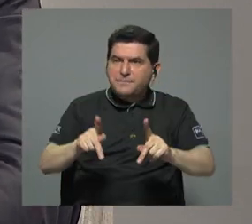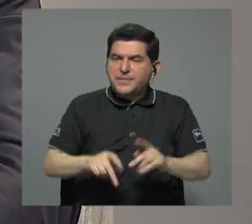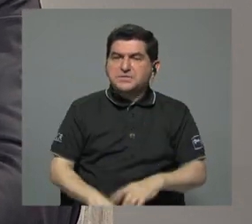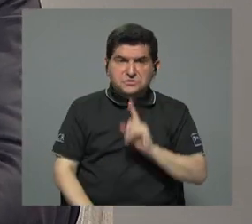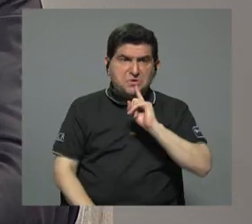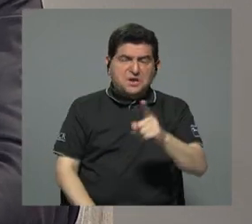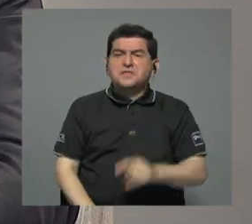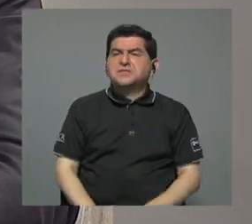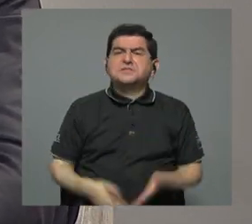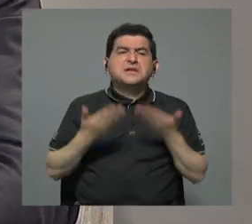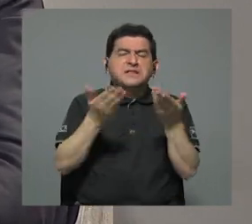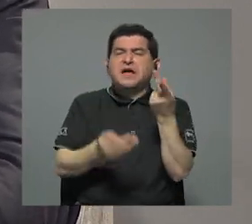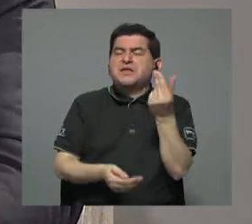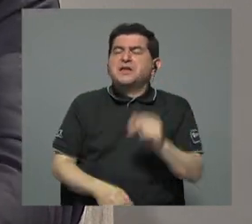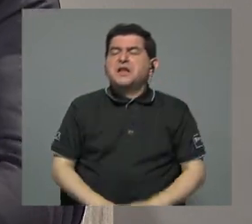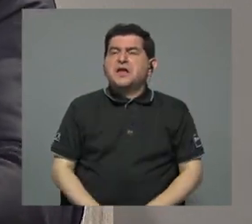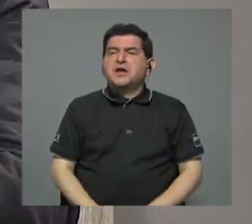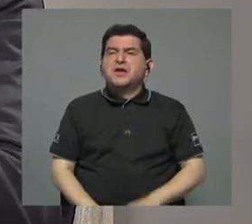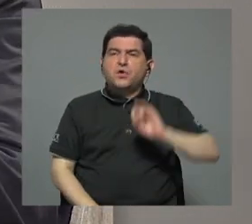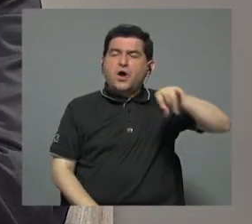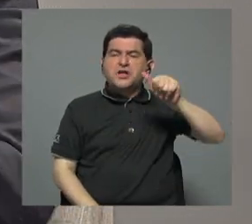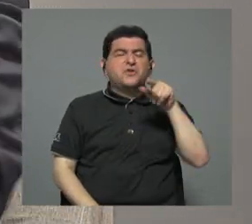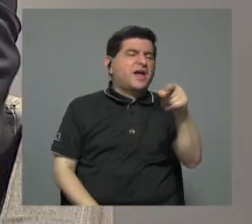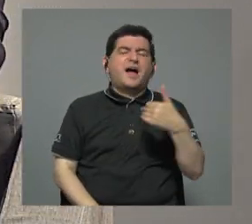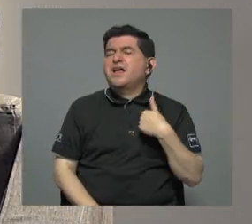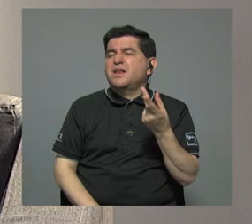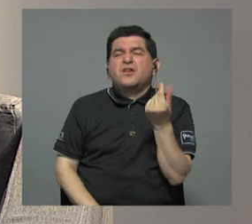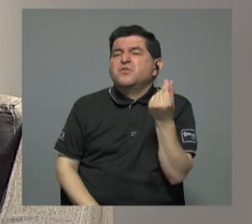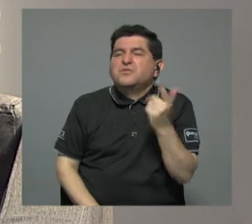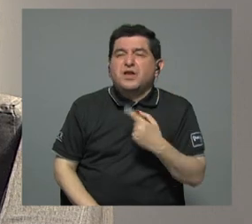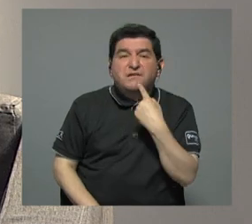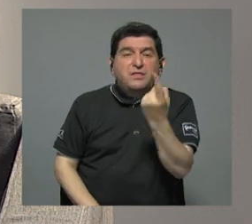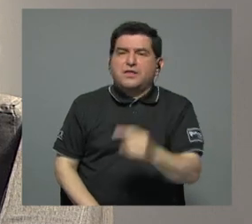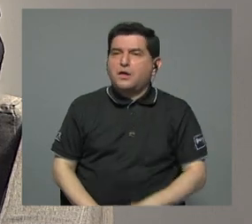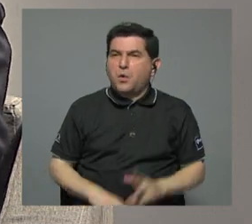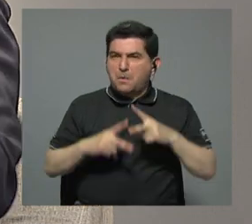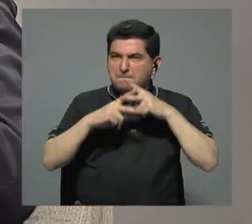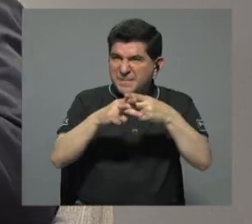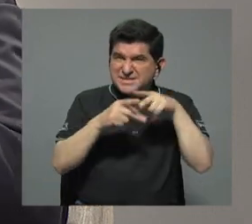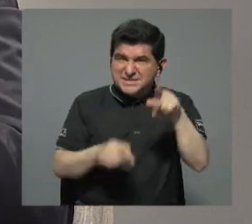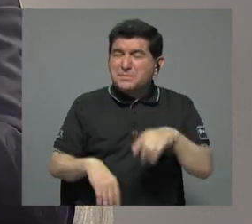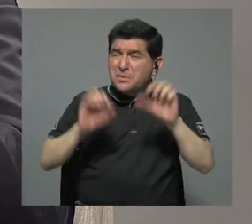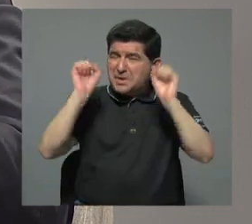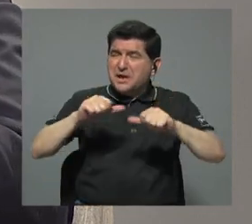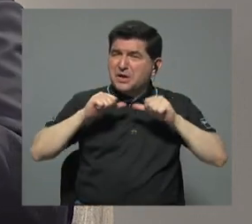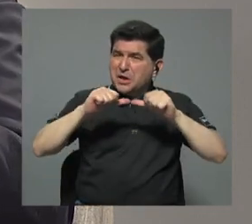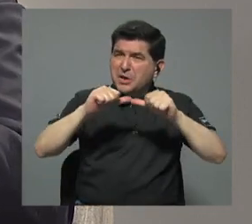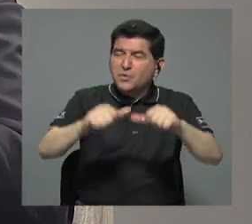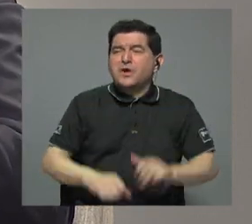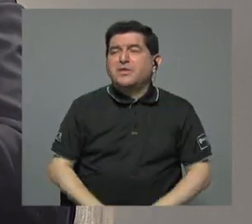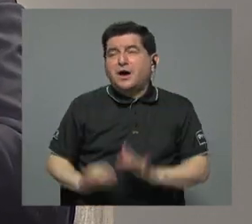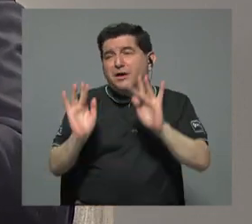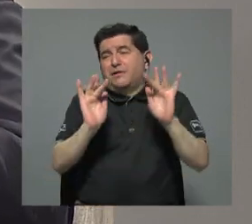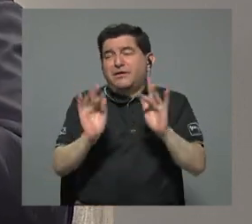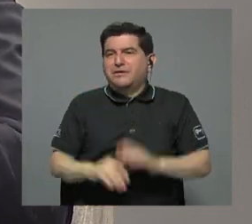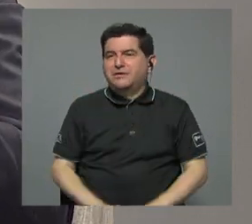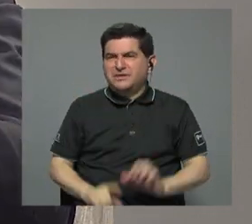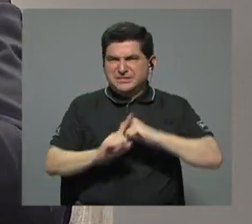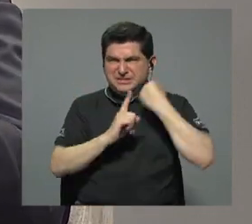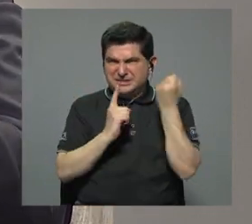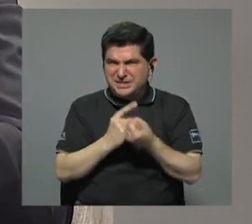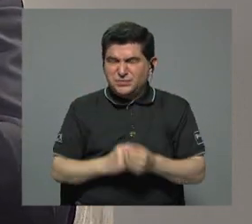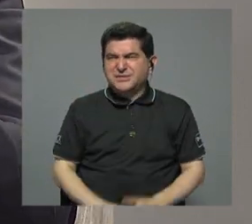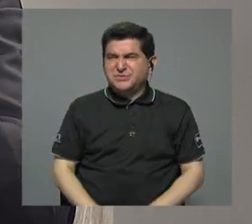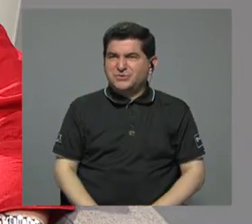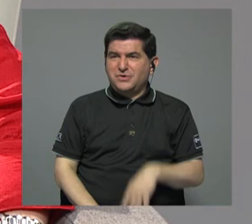reconocía le ha dado plata johnny araya dice es que no tenía plata suficiente entonces en un préstamo para que él se defienda bueno esa ironía que no es más que una